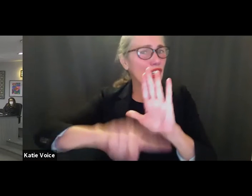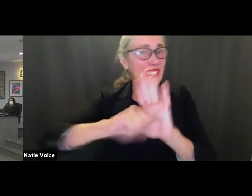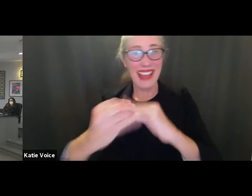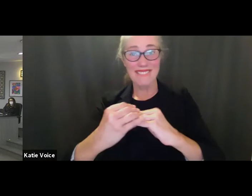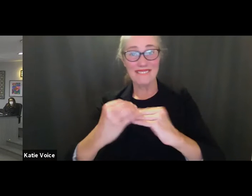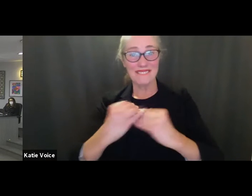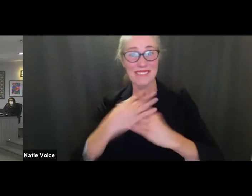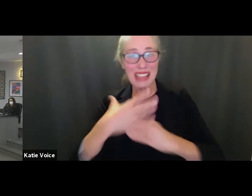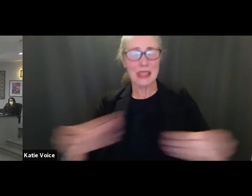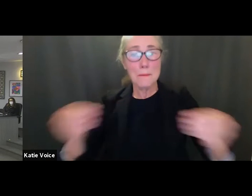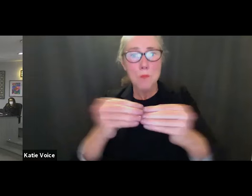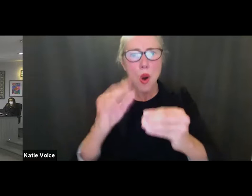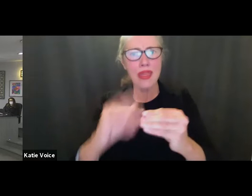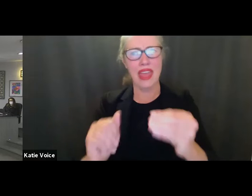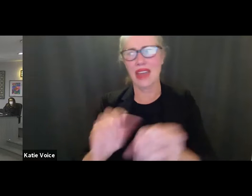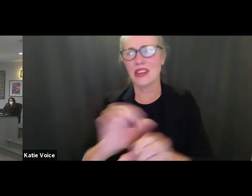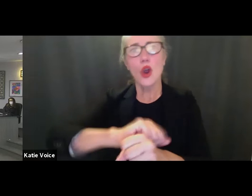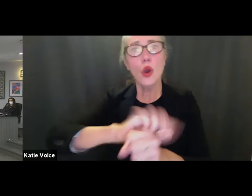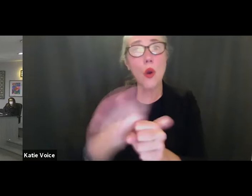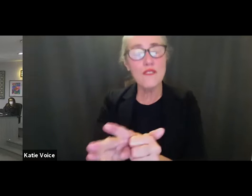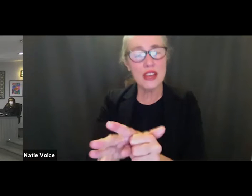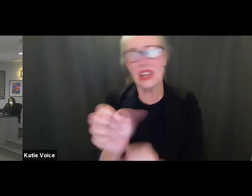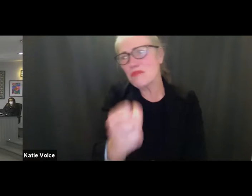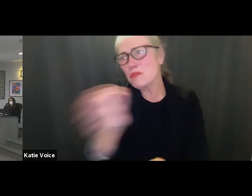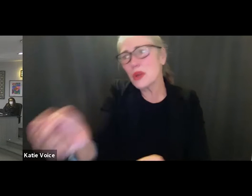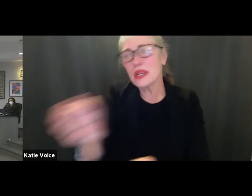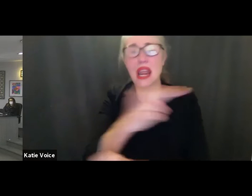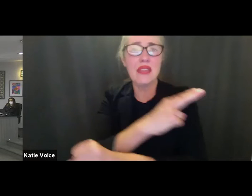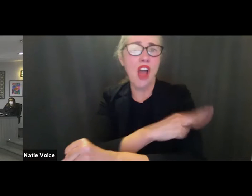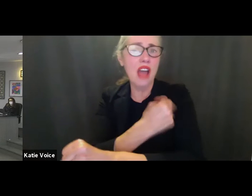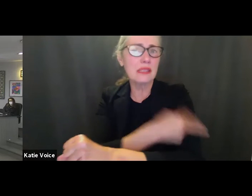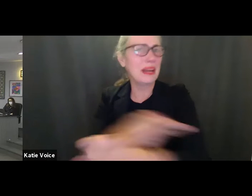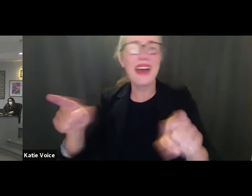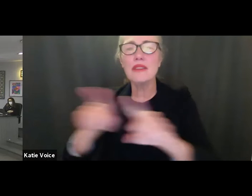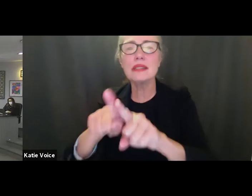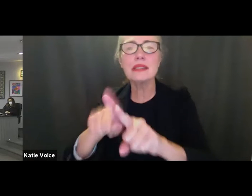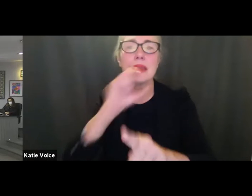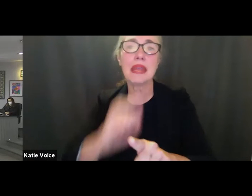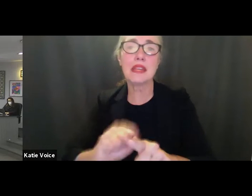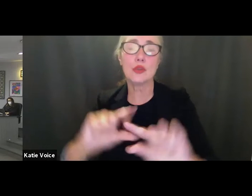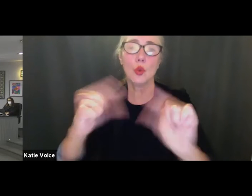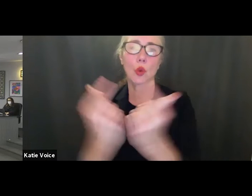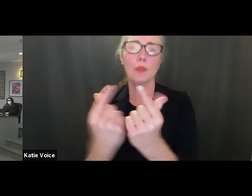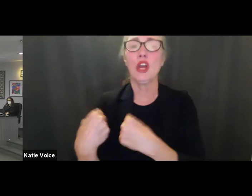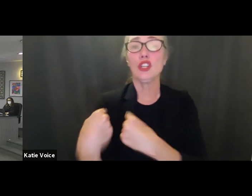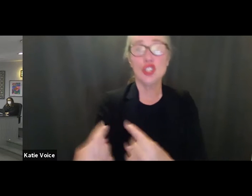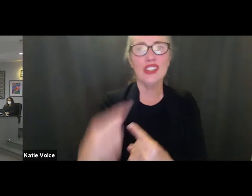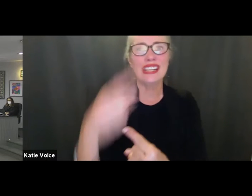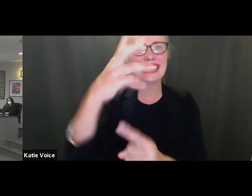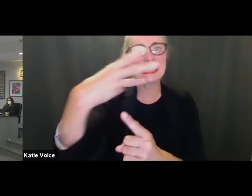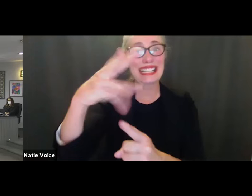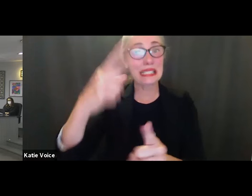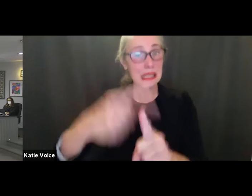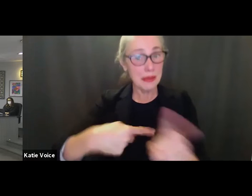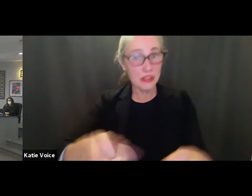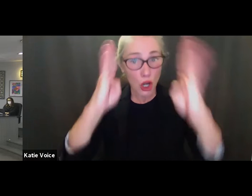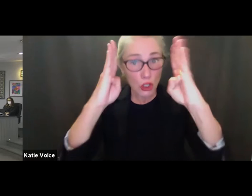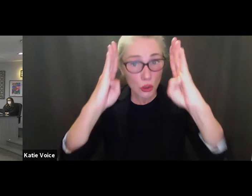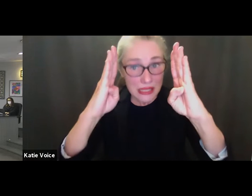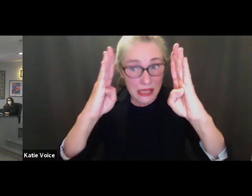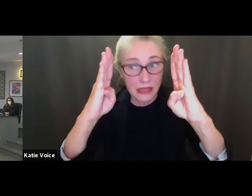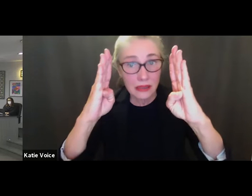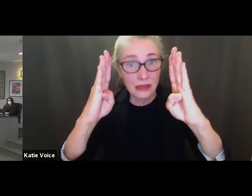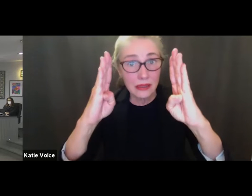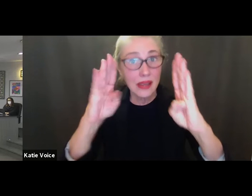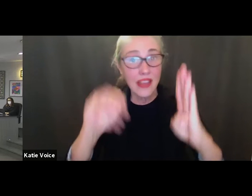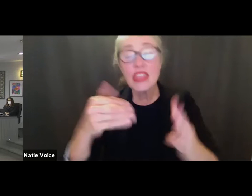por la vacuna excedieron el número de COVID. Y eso fue comparado con el número de alumnos